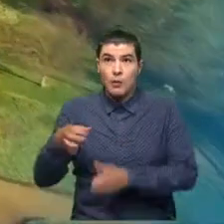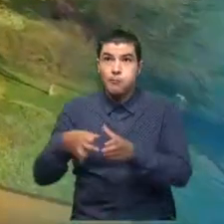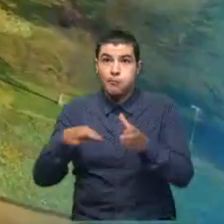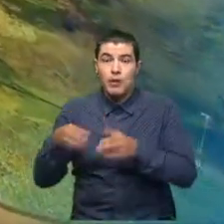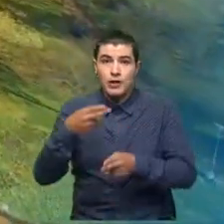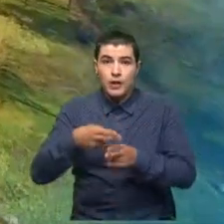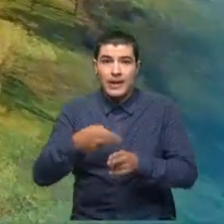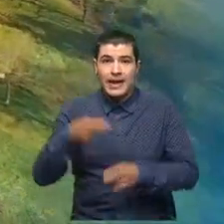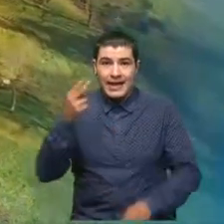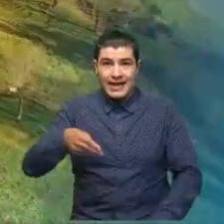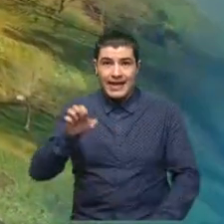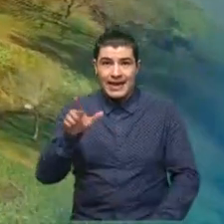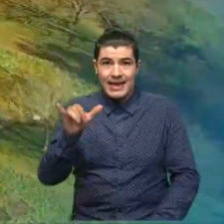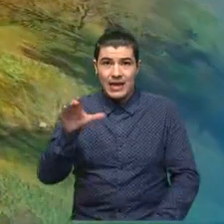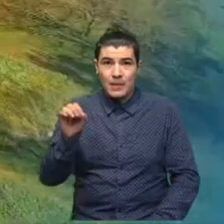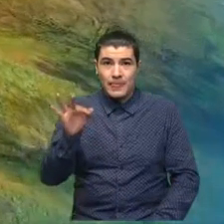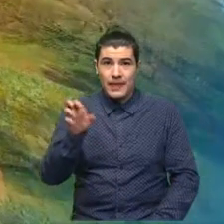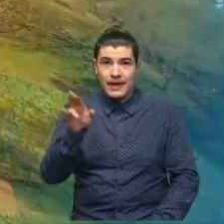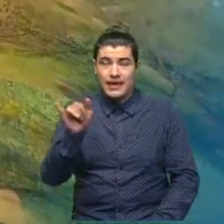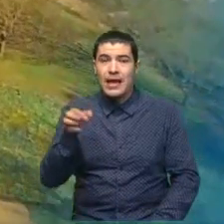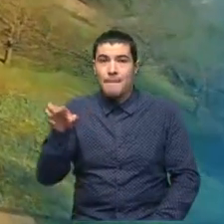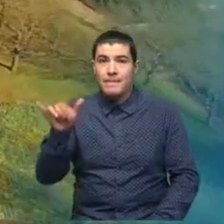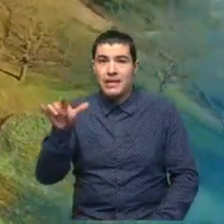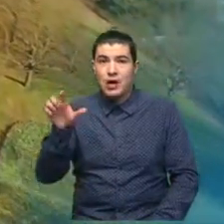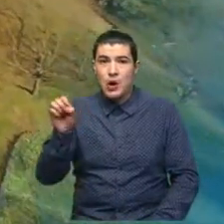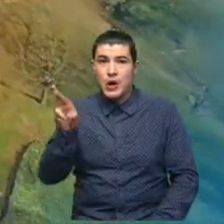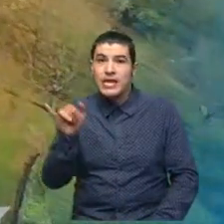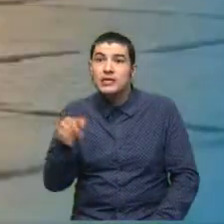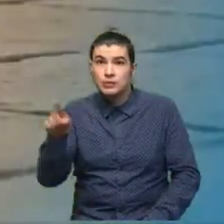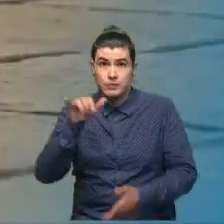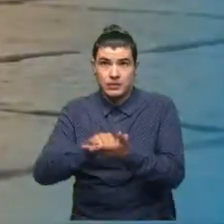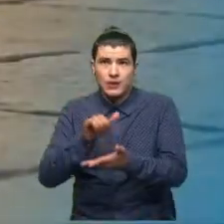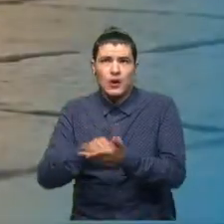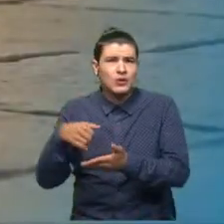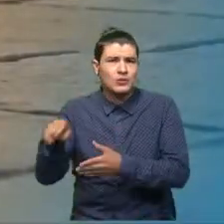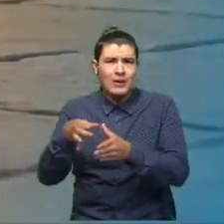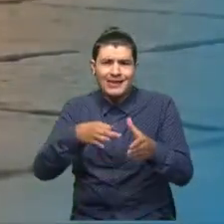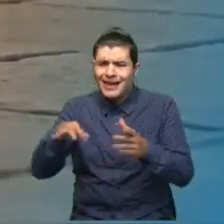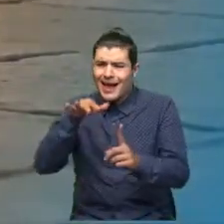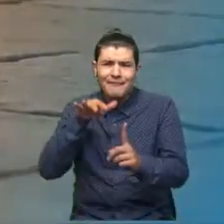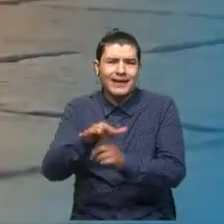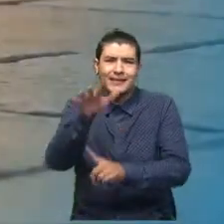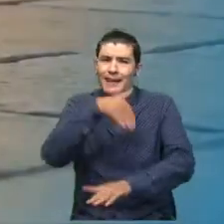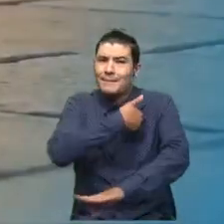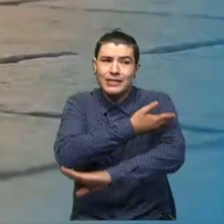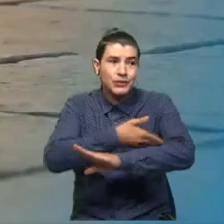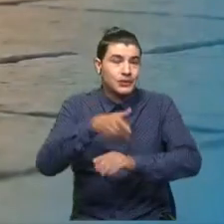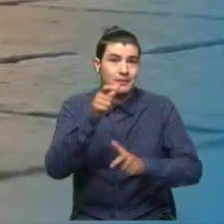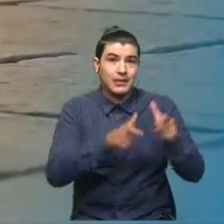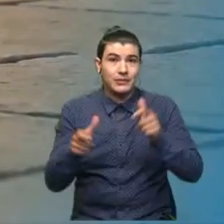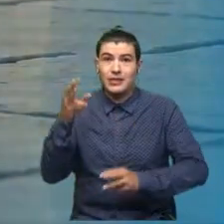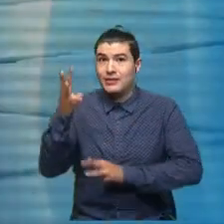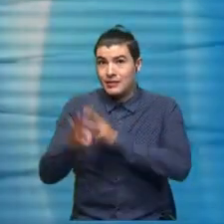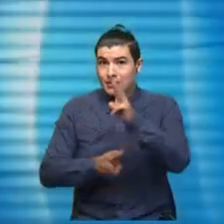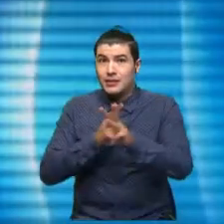primera vez en 1982 en el oeste de Australia, afecta a millones de personas alrededor del mundo. Ha